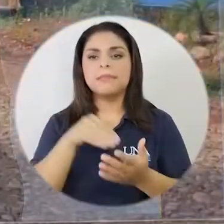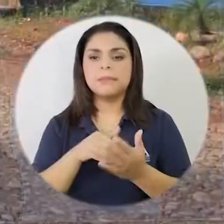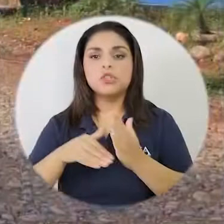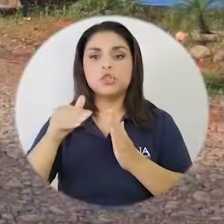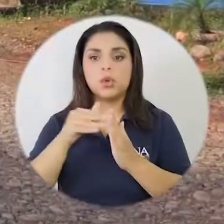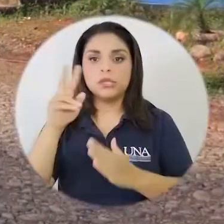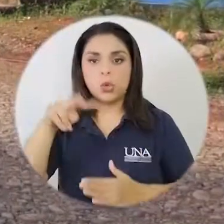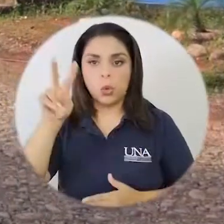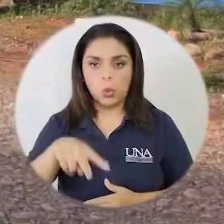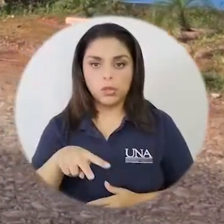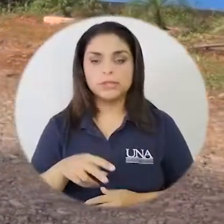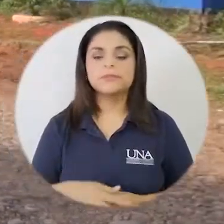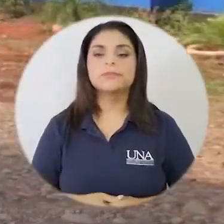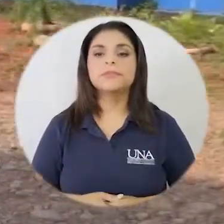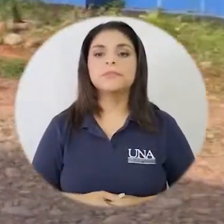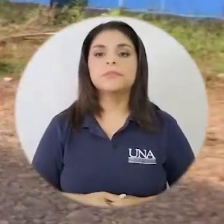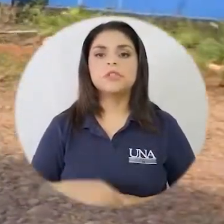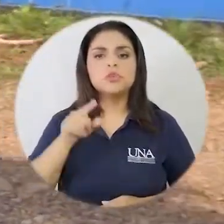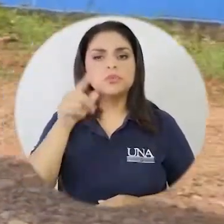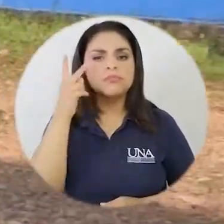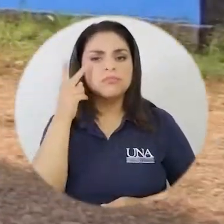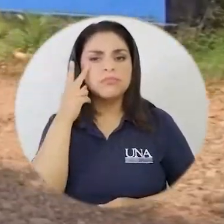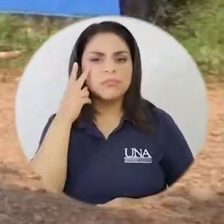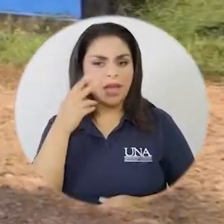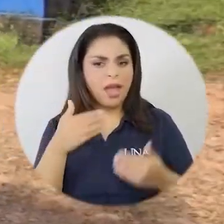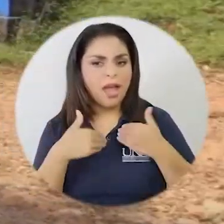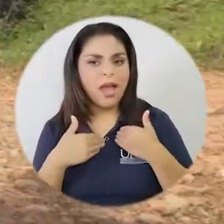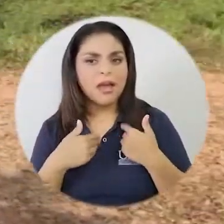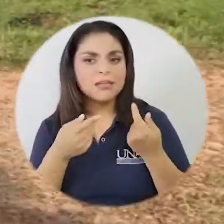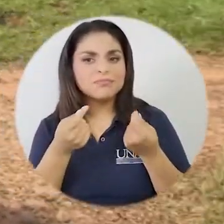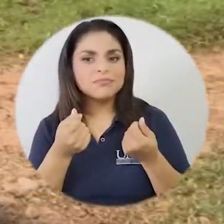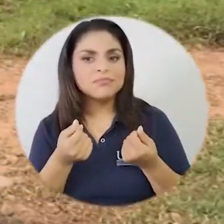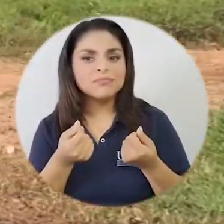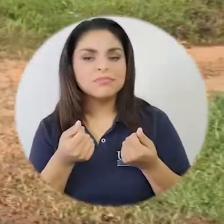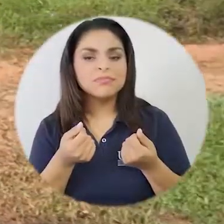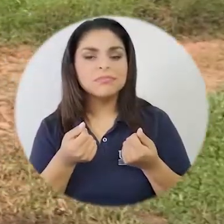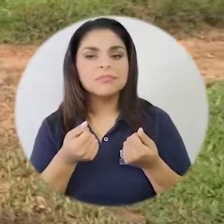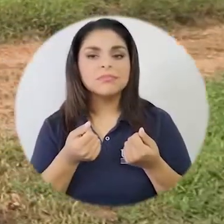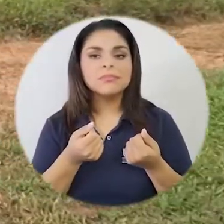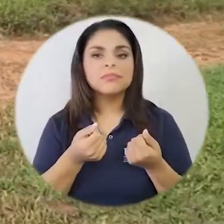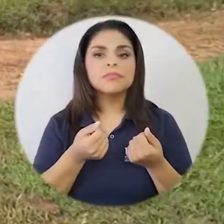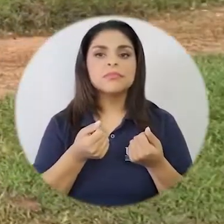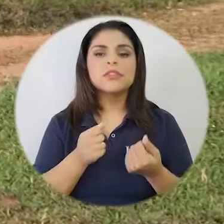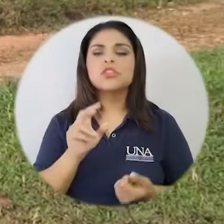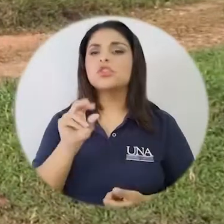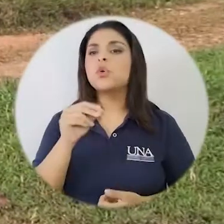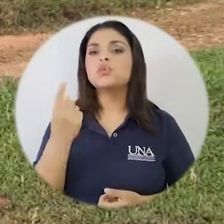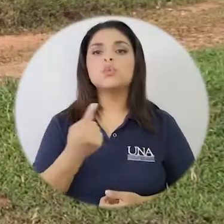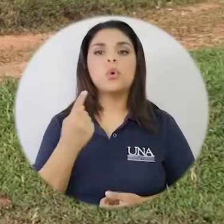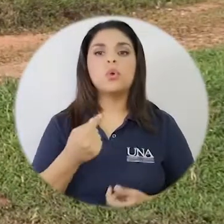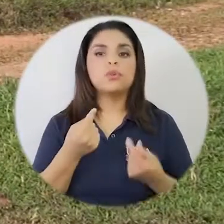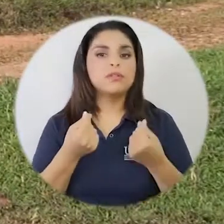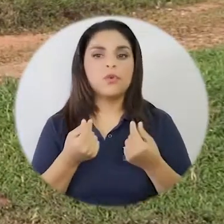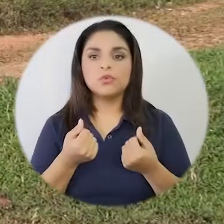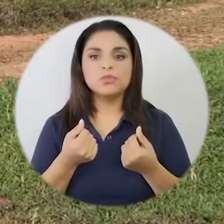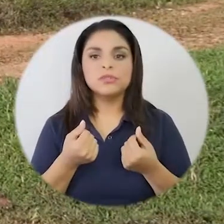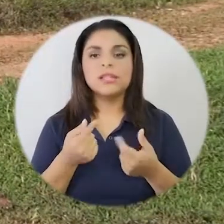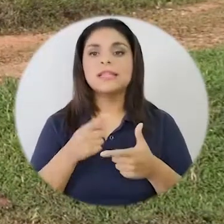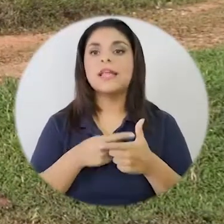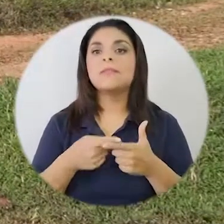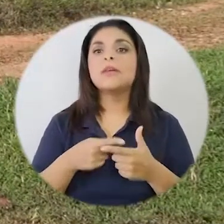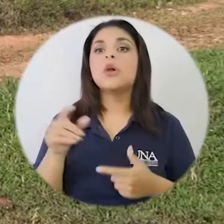colones. Y cuando vos haces esa observación de que si se tienen los recursos, digamos, el asunto no está tanto en los